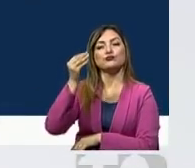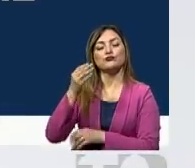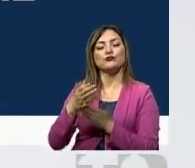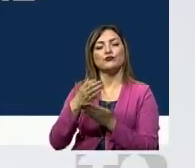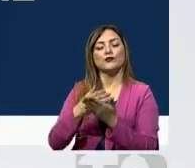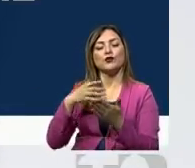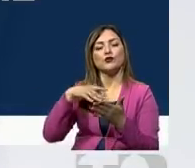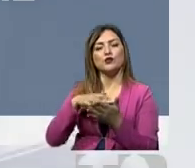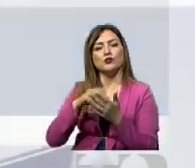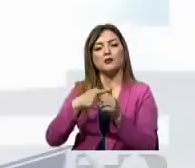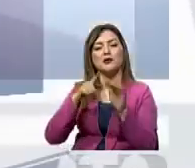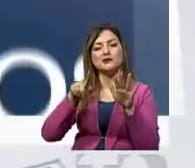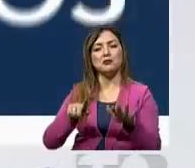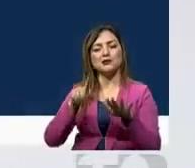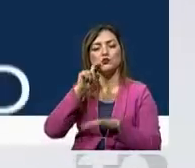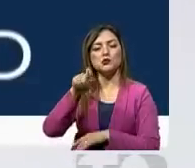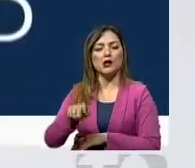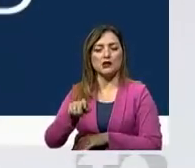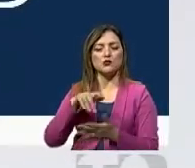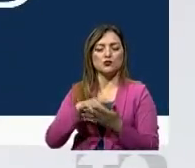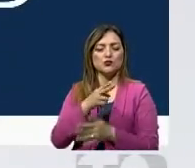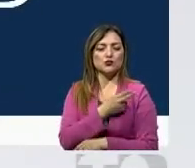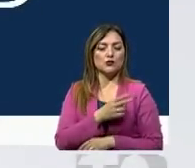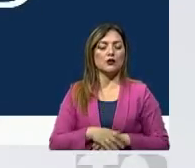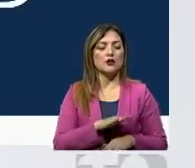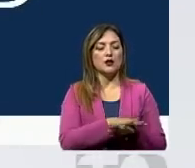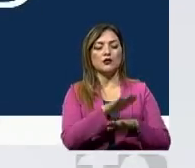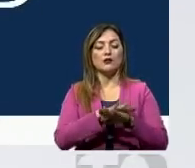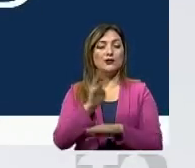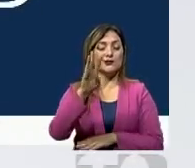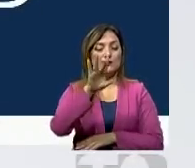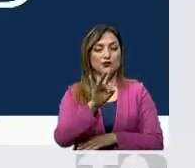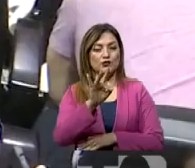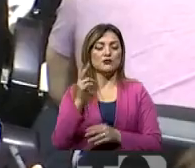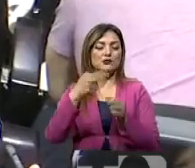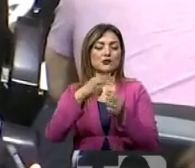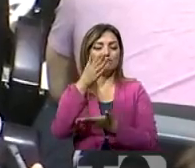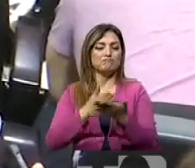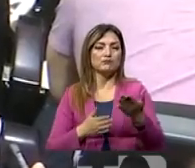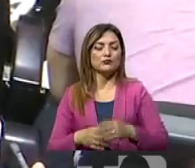cursando el primer semestre. Sin embargo, de los 68 convocados, solo acudió la mitad.